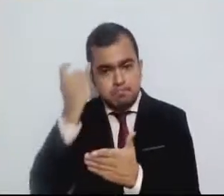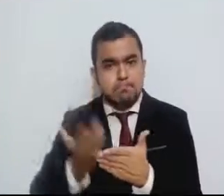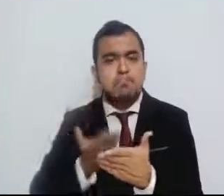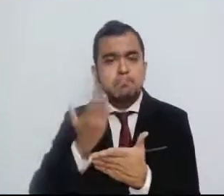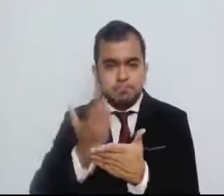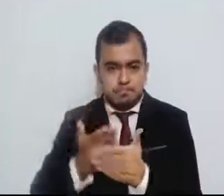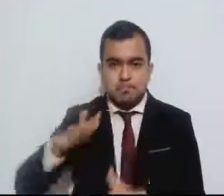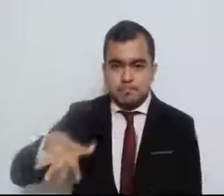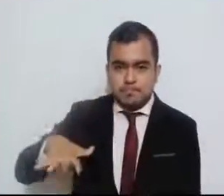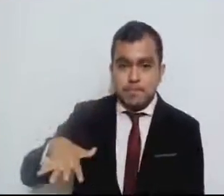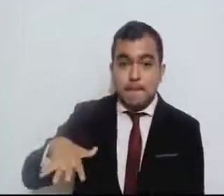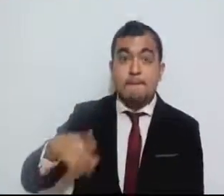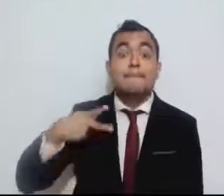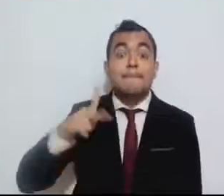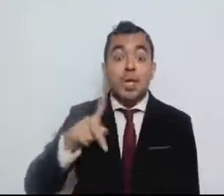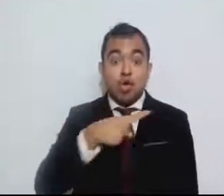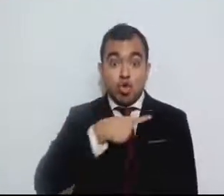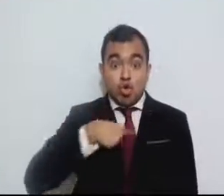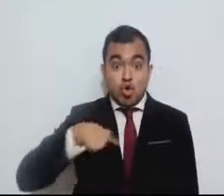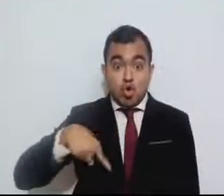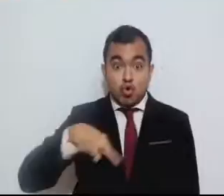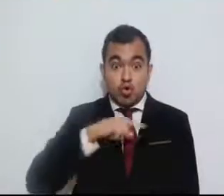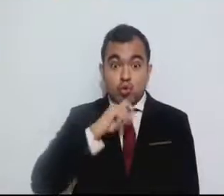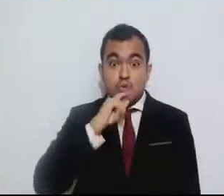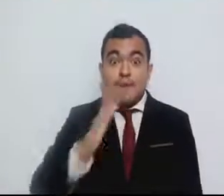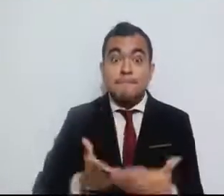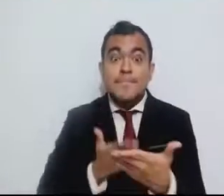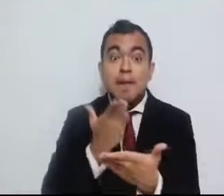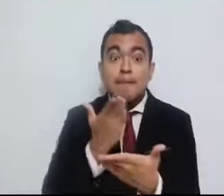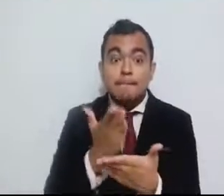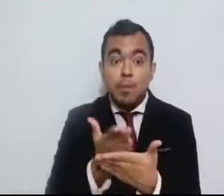estamos planteando también como un agregado más